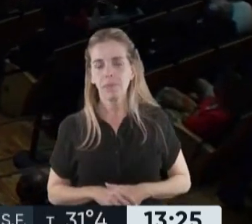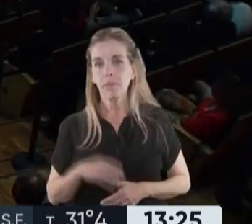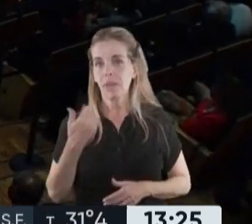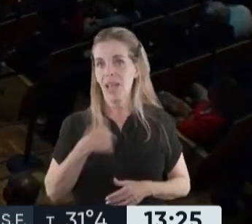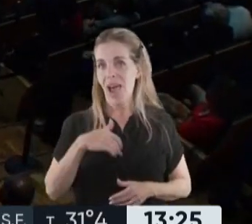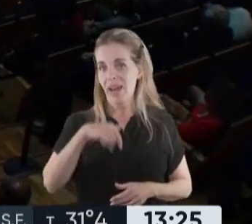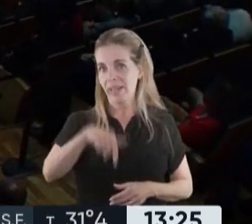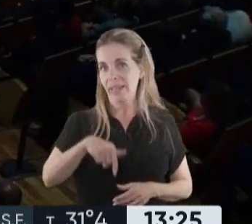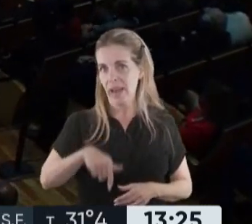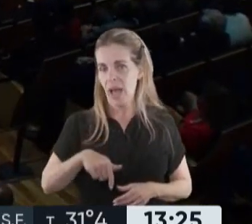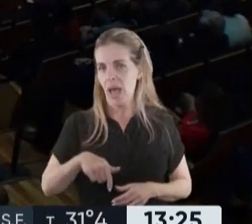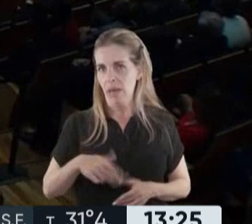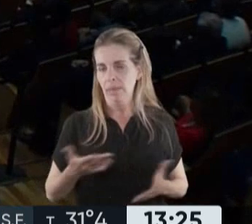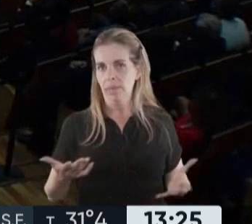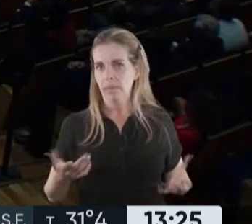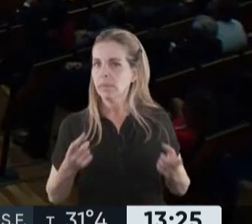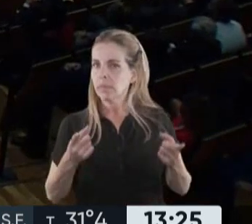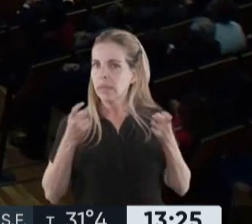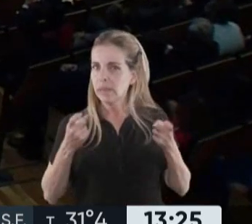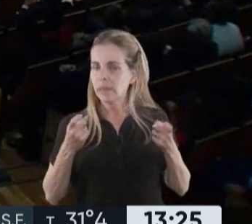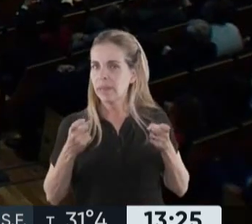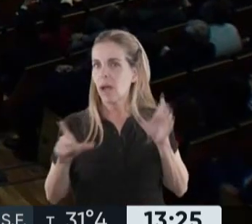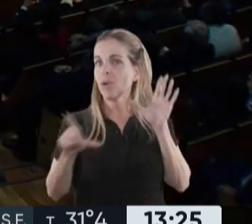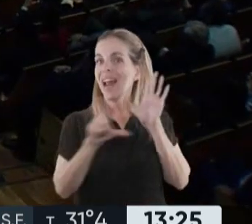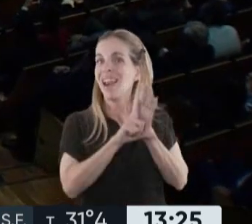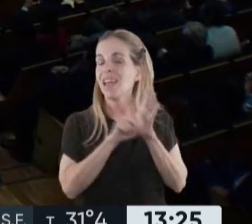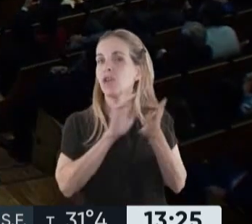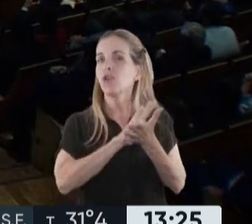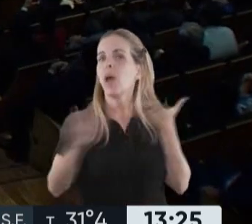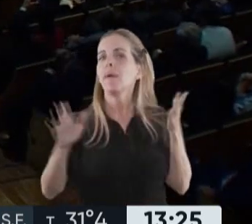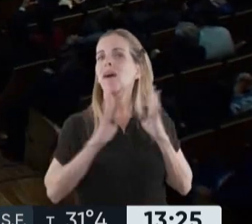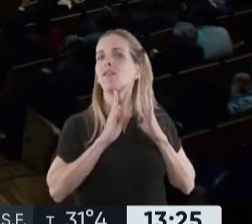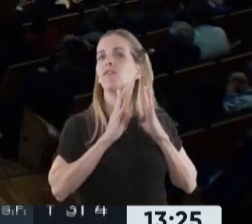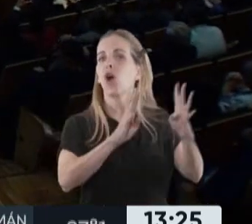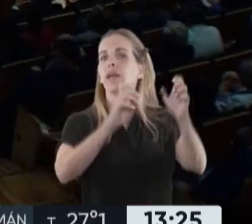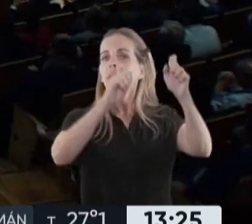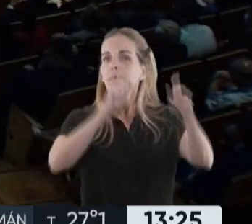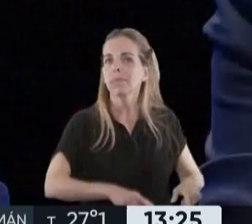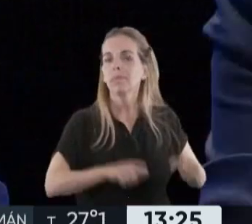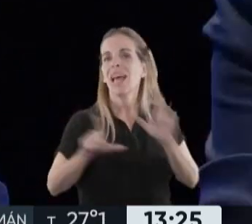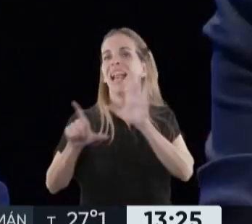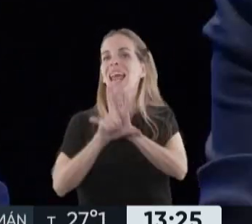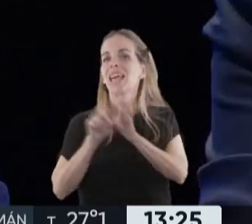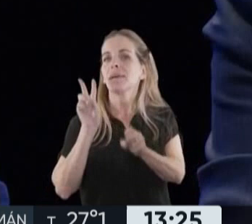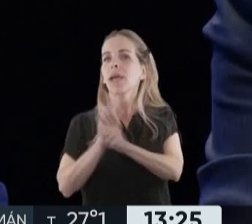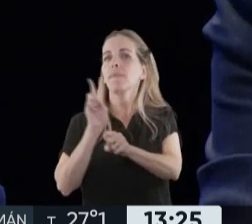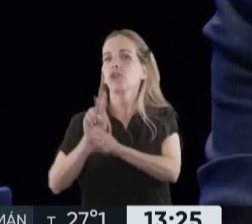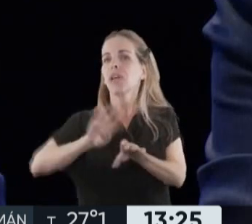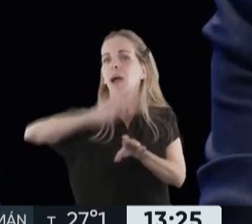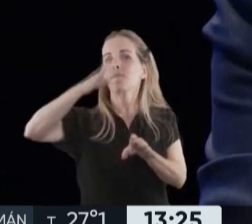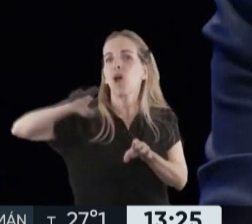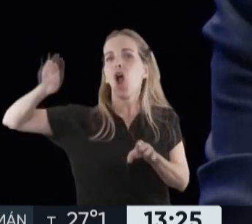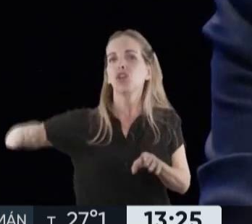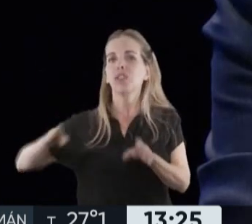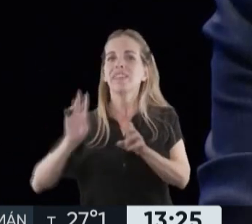Argentina tiene que tener una nueva ley de bosques nativos, una nueva ley que cuide los montes, porque en